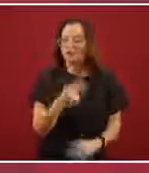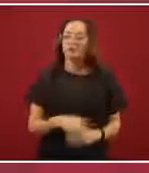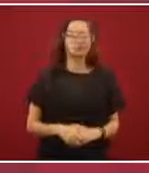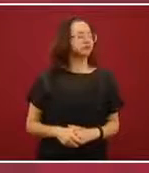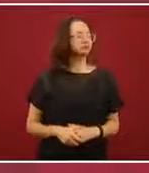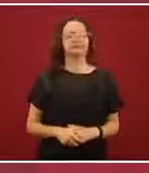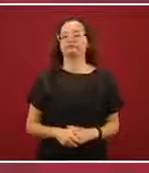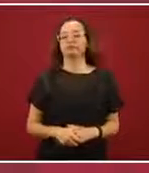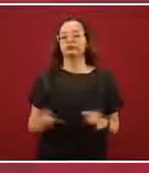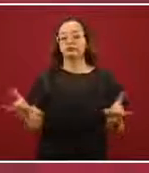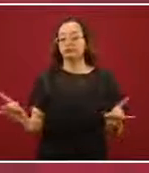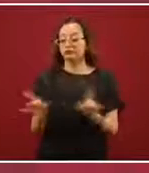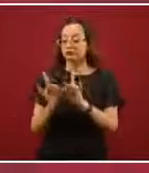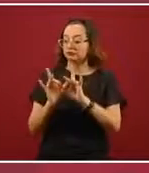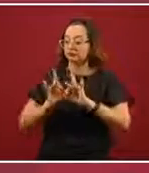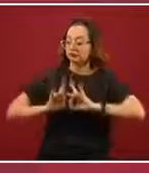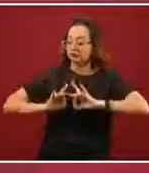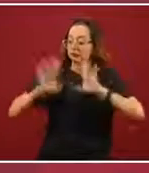se protege,